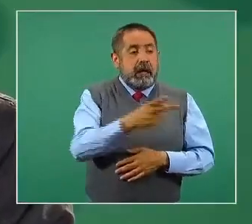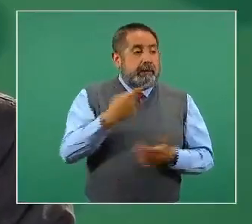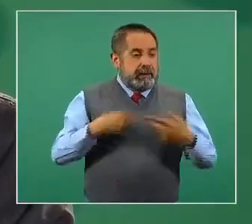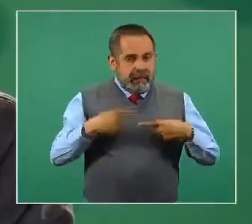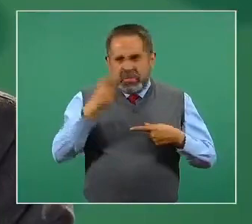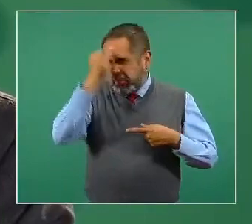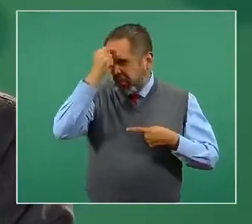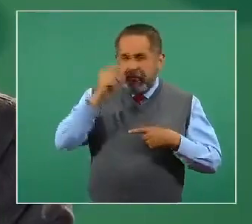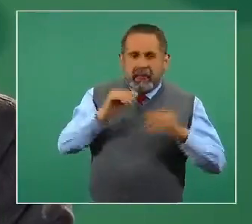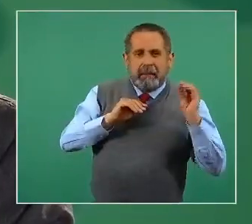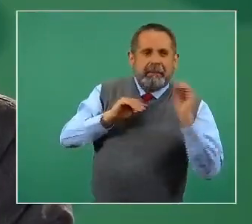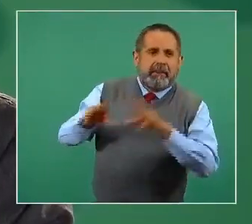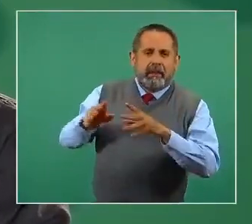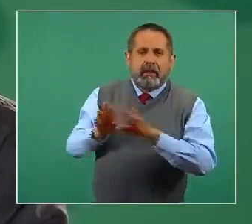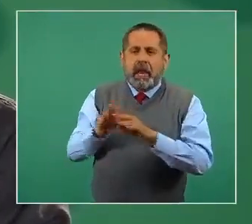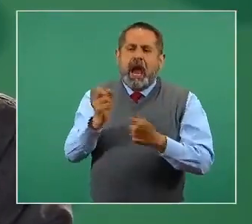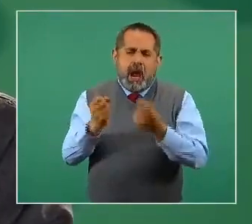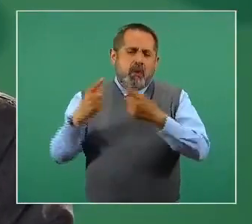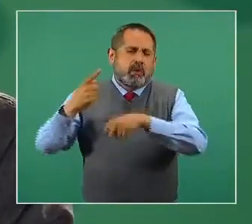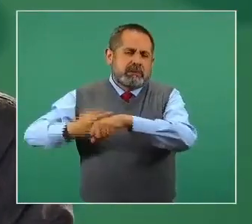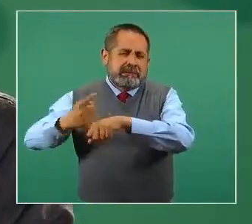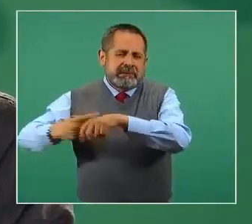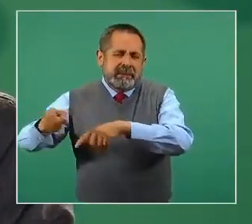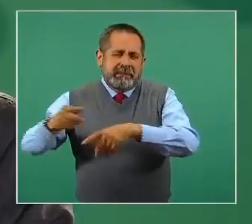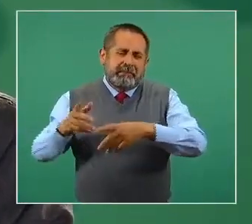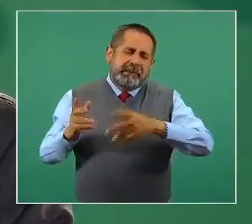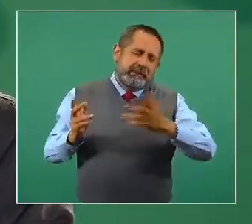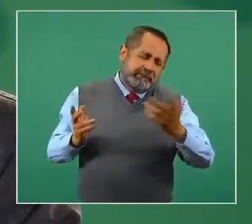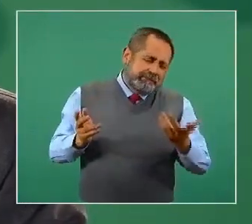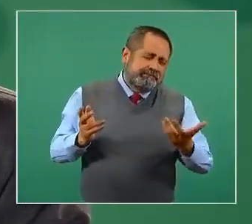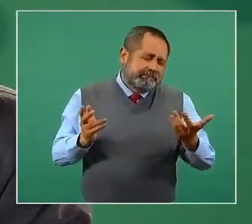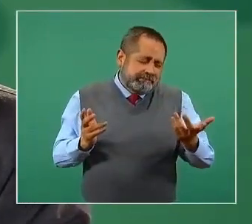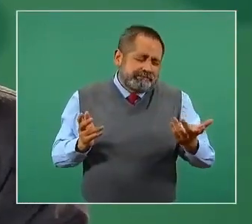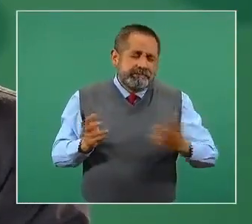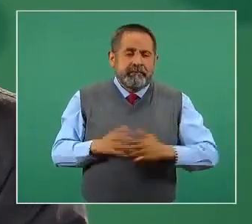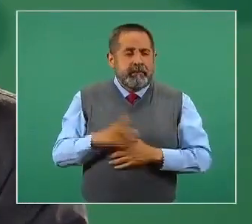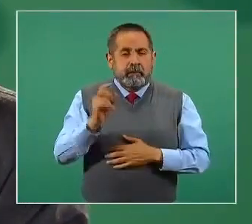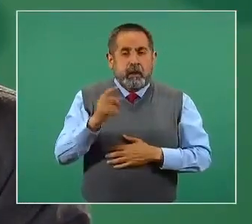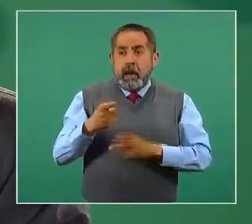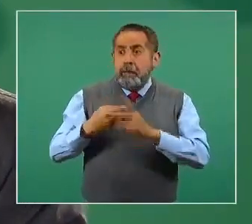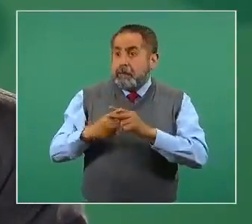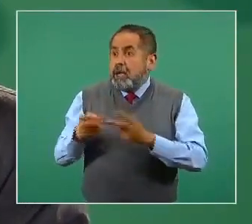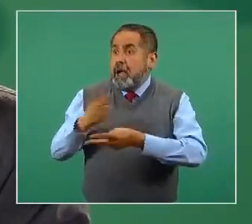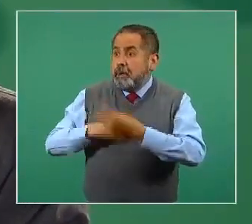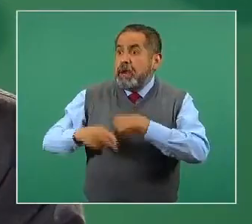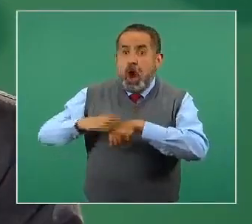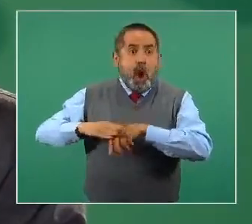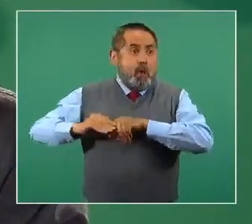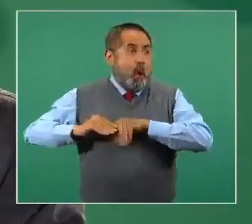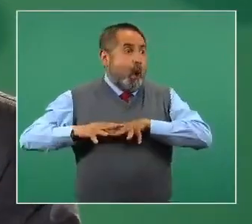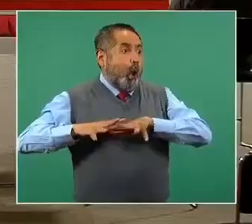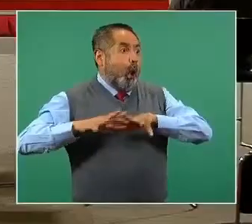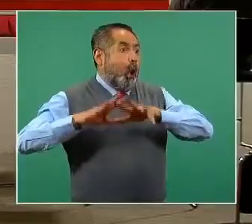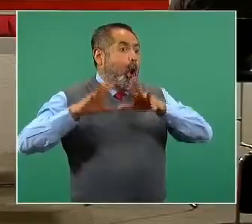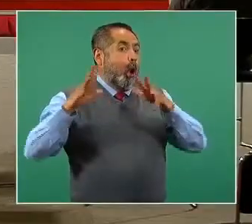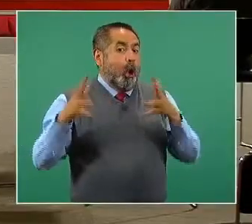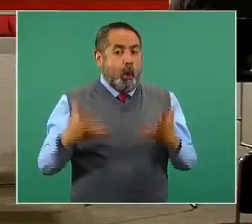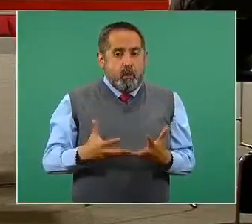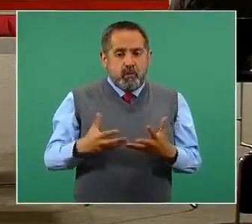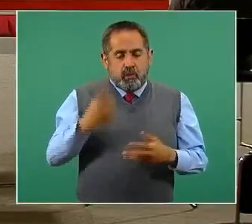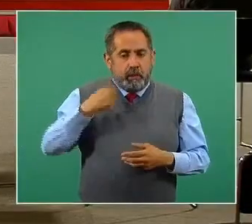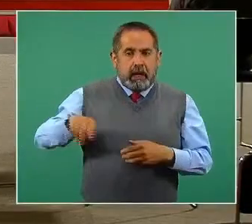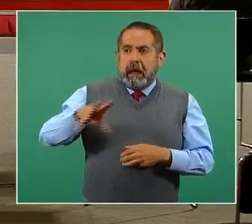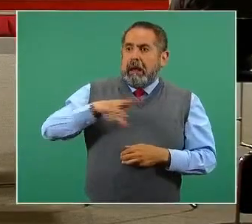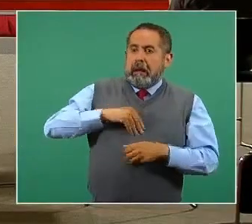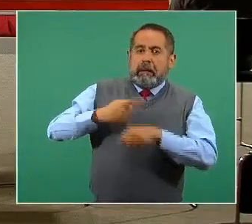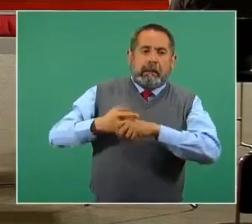persona lo padezca, pero no debe usted quedarse con la impresión de que es algo que va a empezar a aumentar y aumentar y aumentar